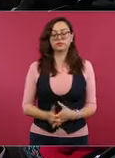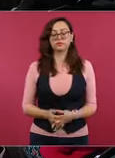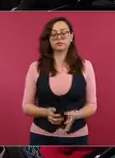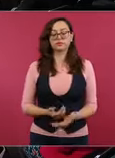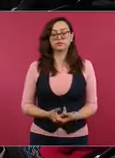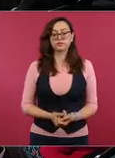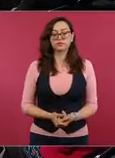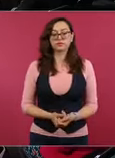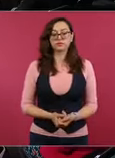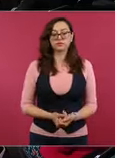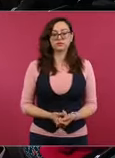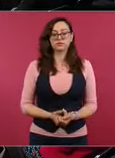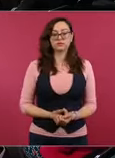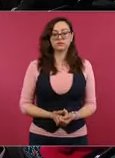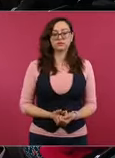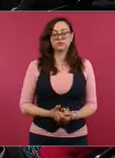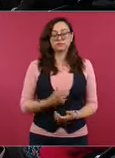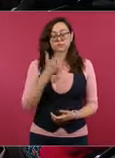líder